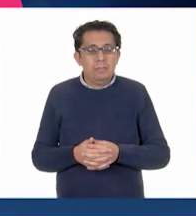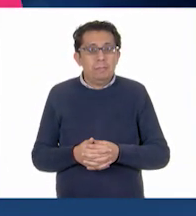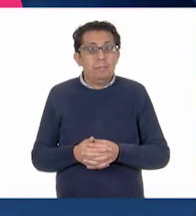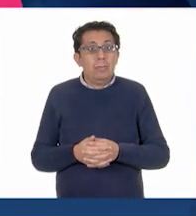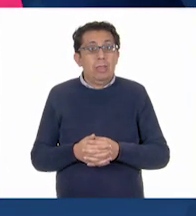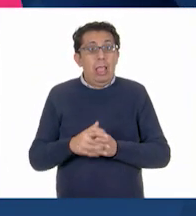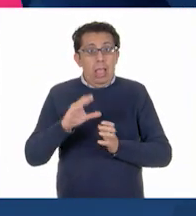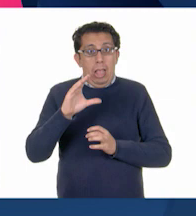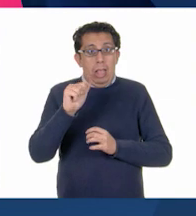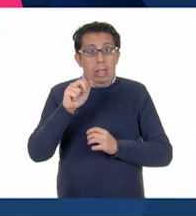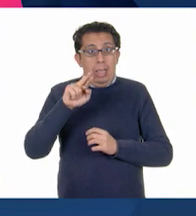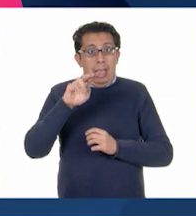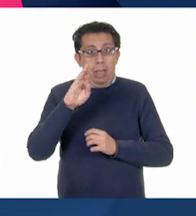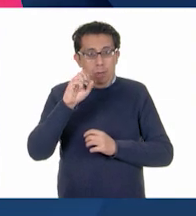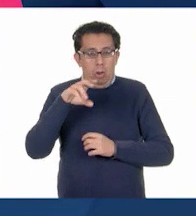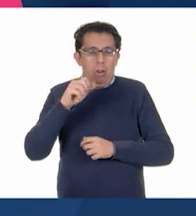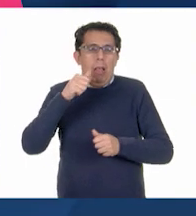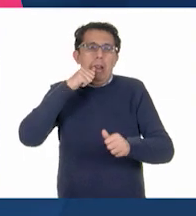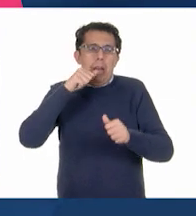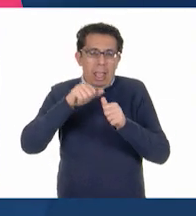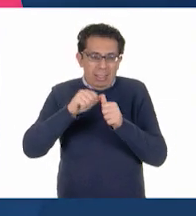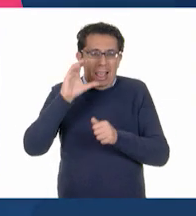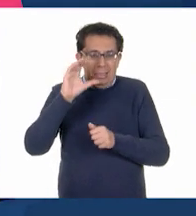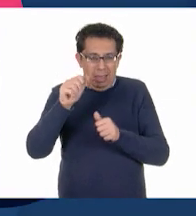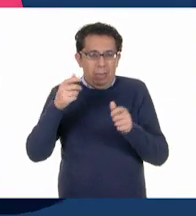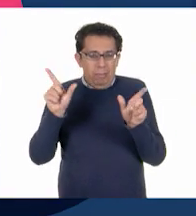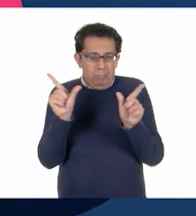El carbono, elemento básico para la vida.